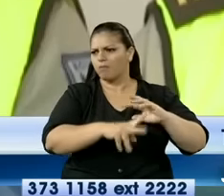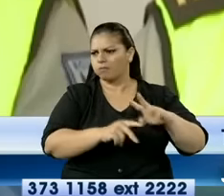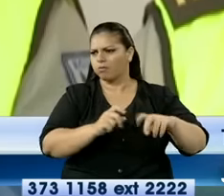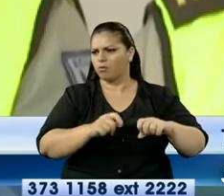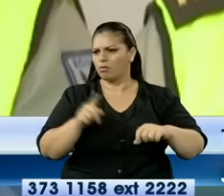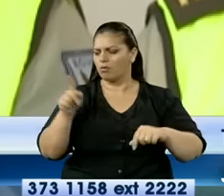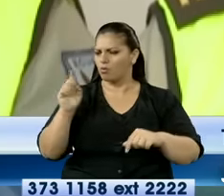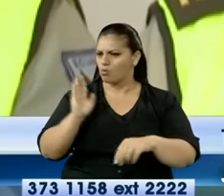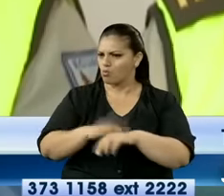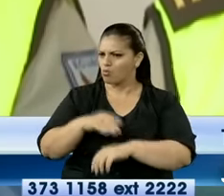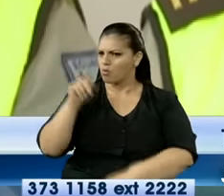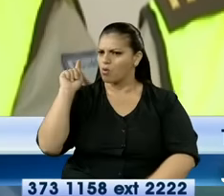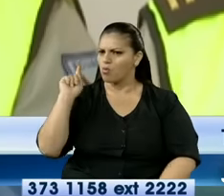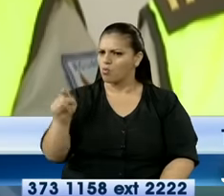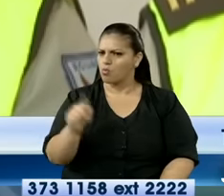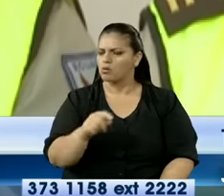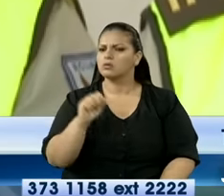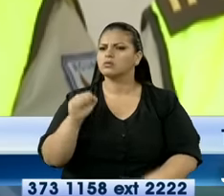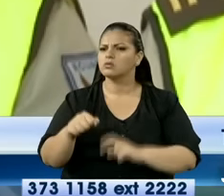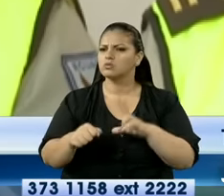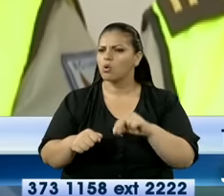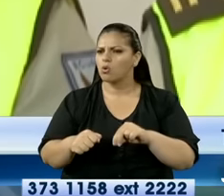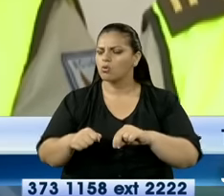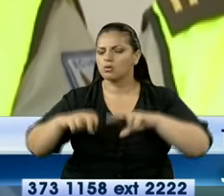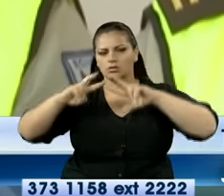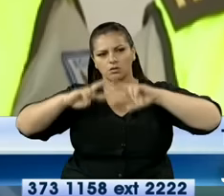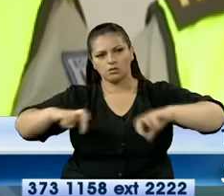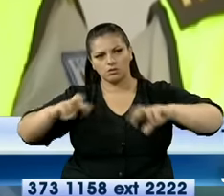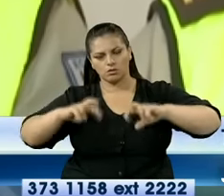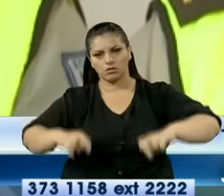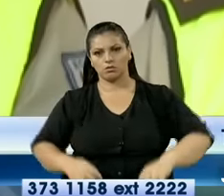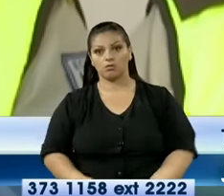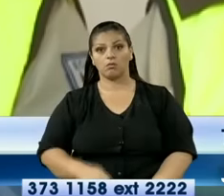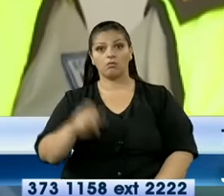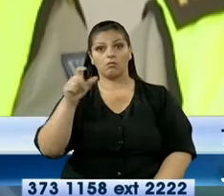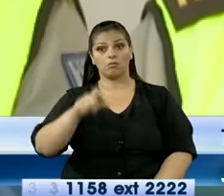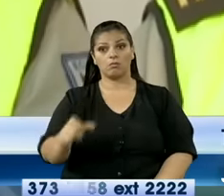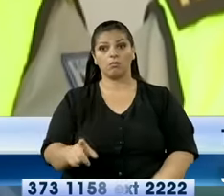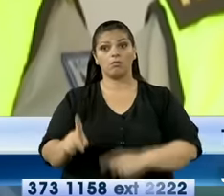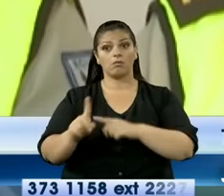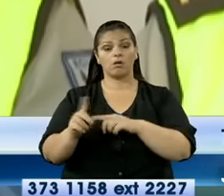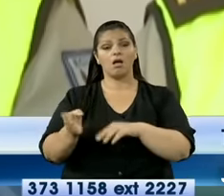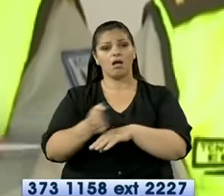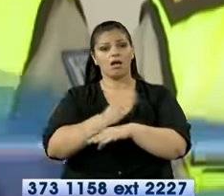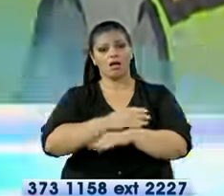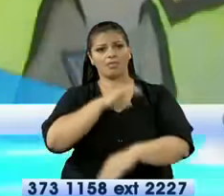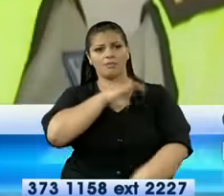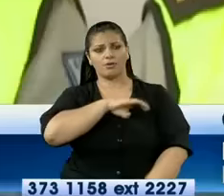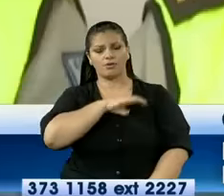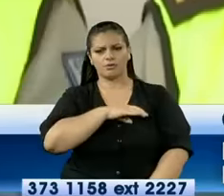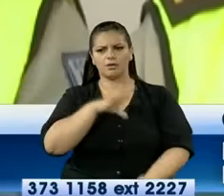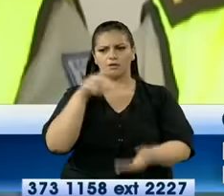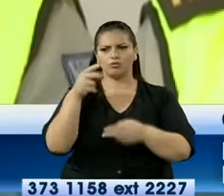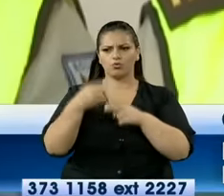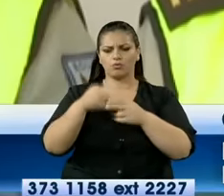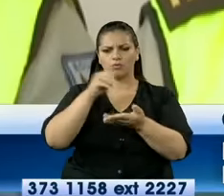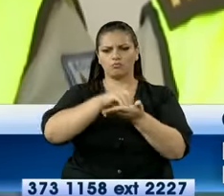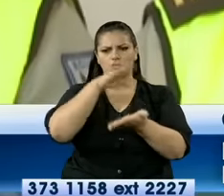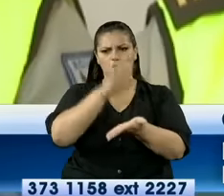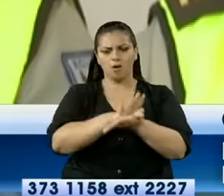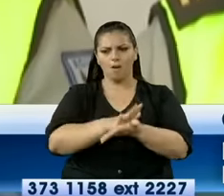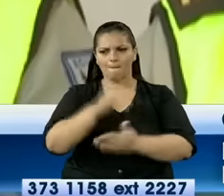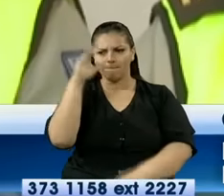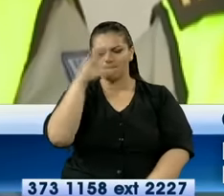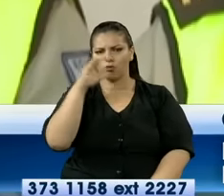El uno resalta con una orden de captura, ese mismo por violación a domicilio. Y los demás, y los tres